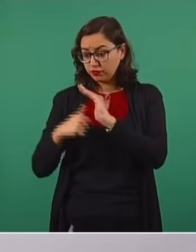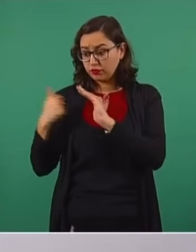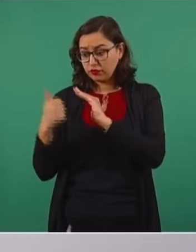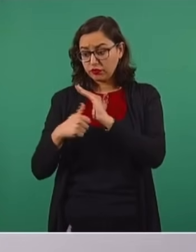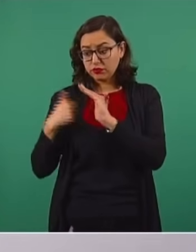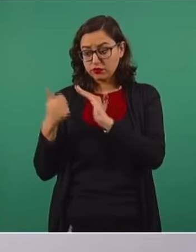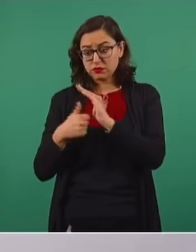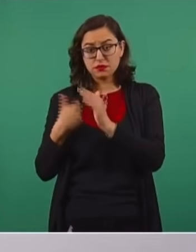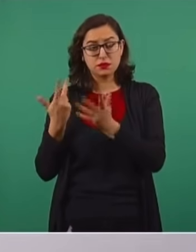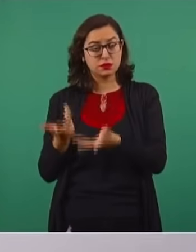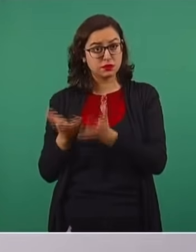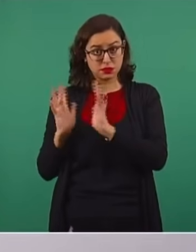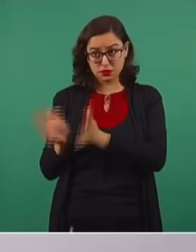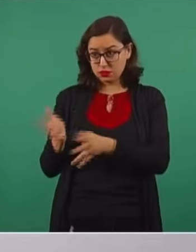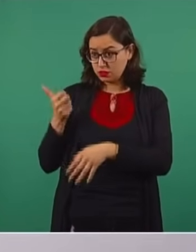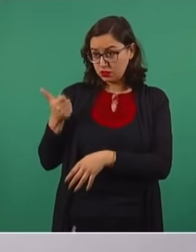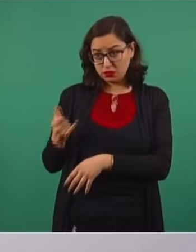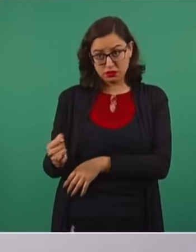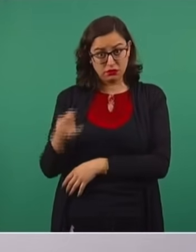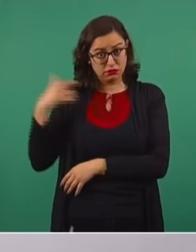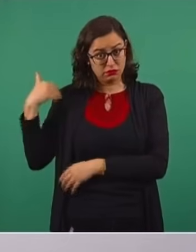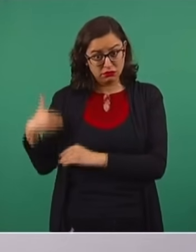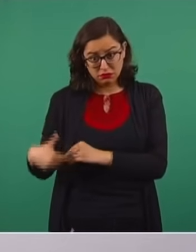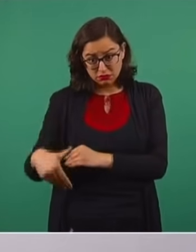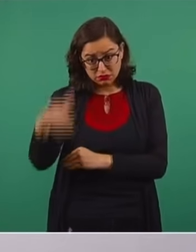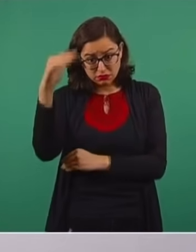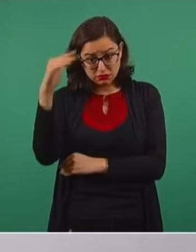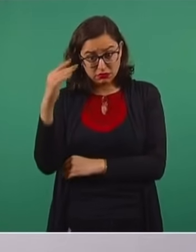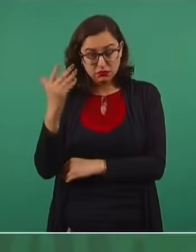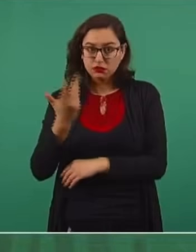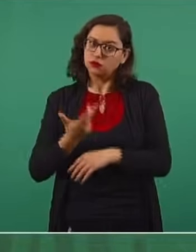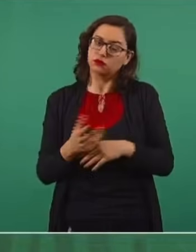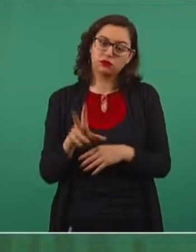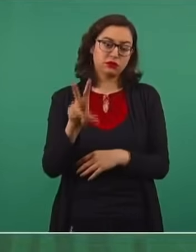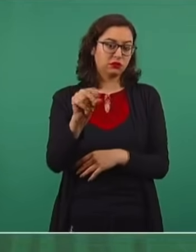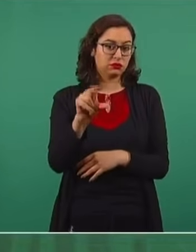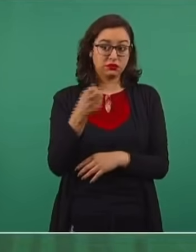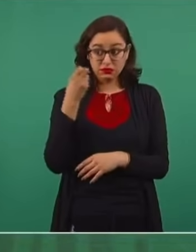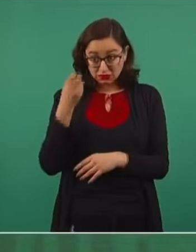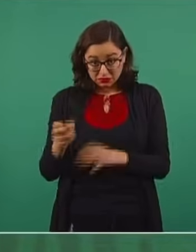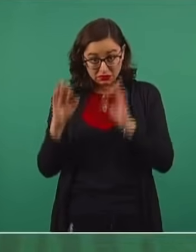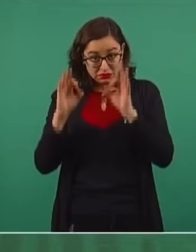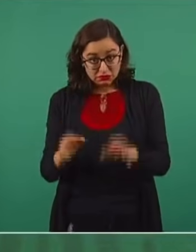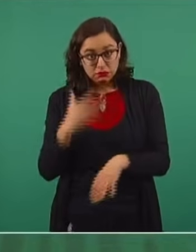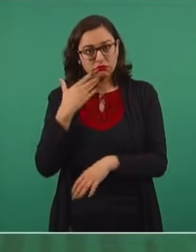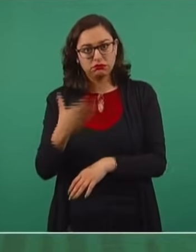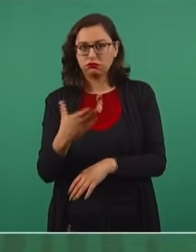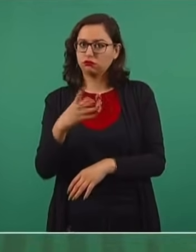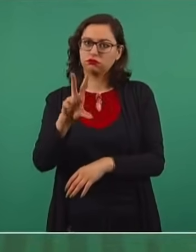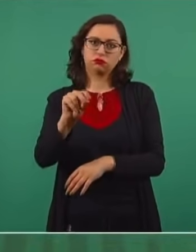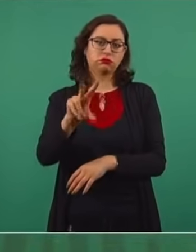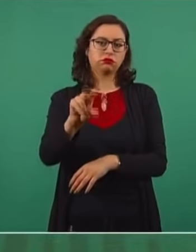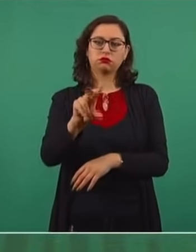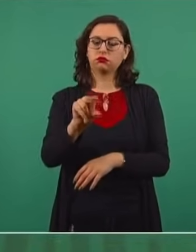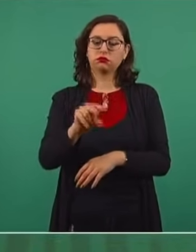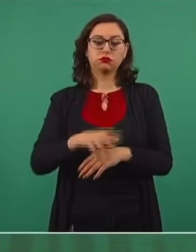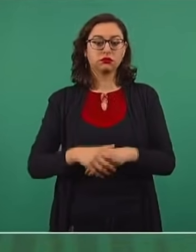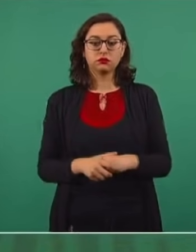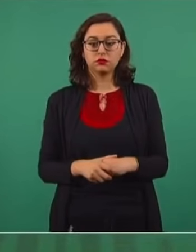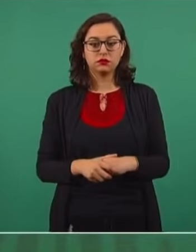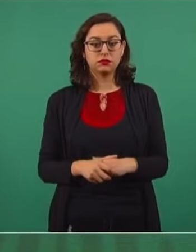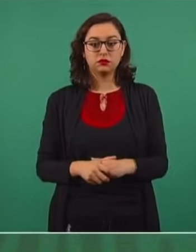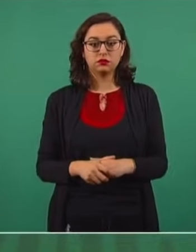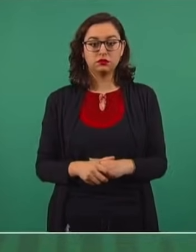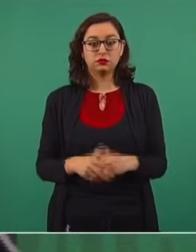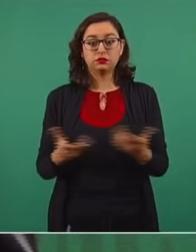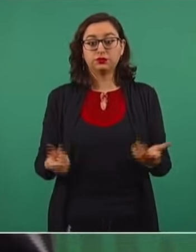línea no eso no es lo mejor y no solo